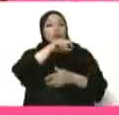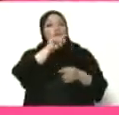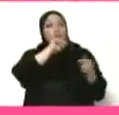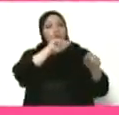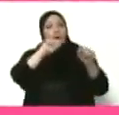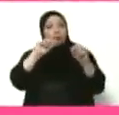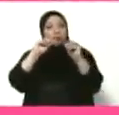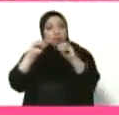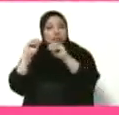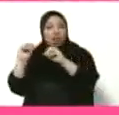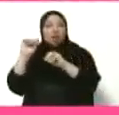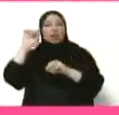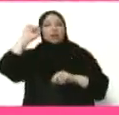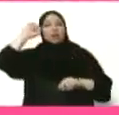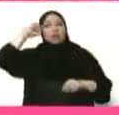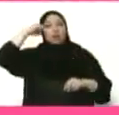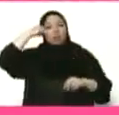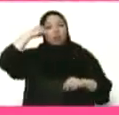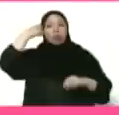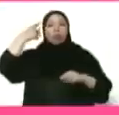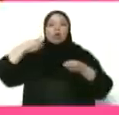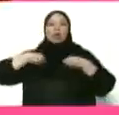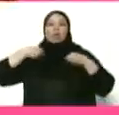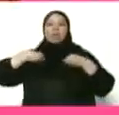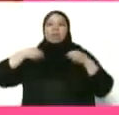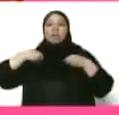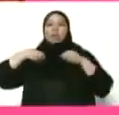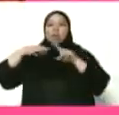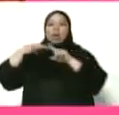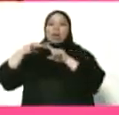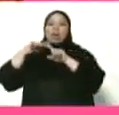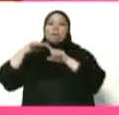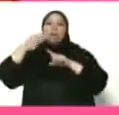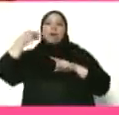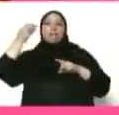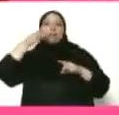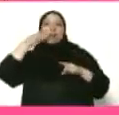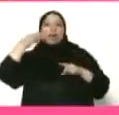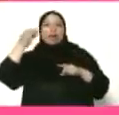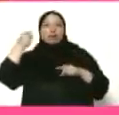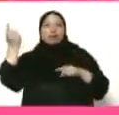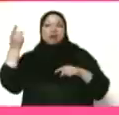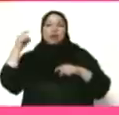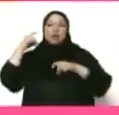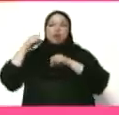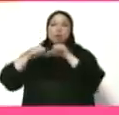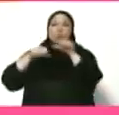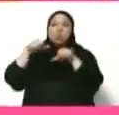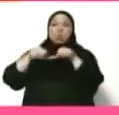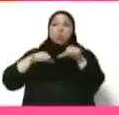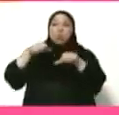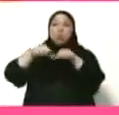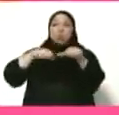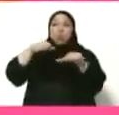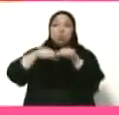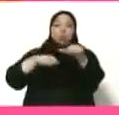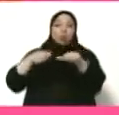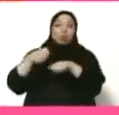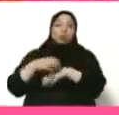lo que se ha vivido aquí durante años y durante siglos.